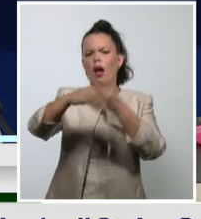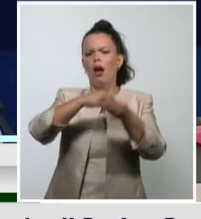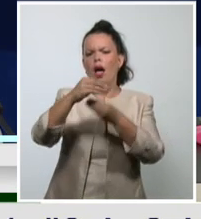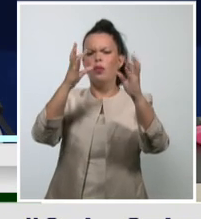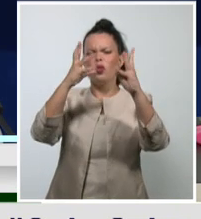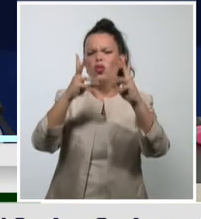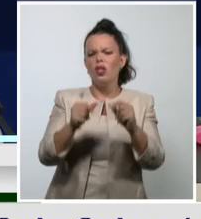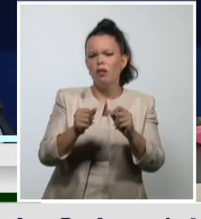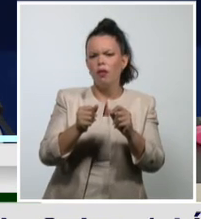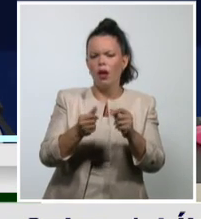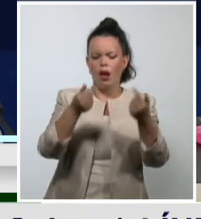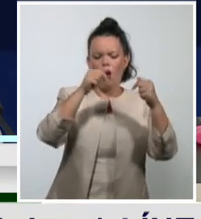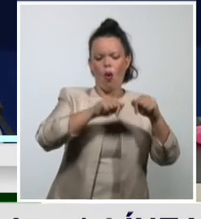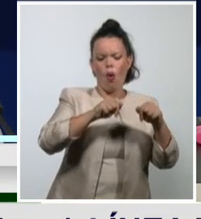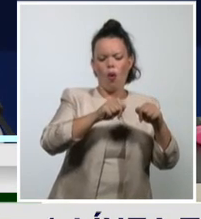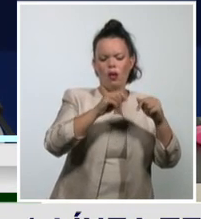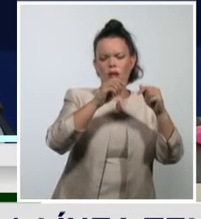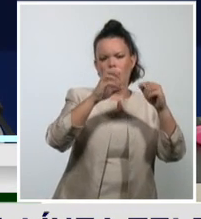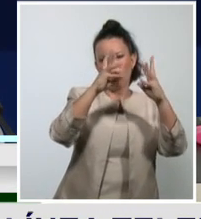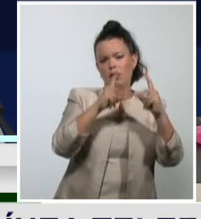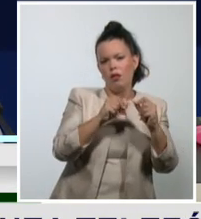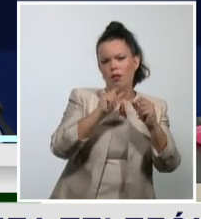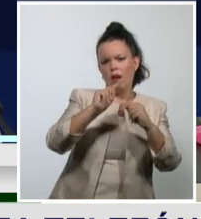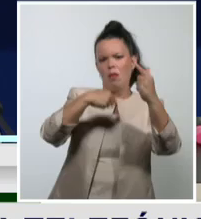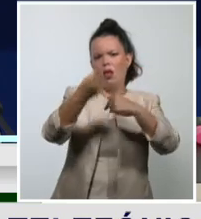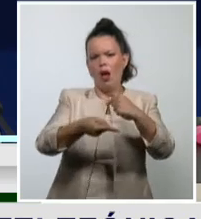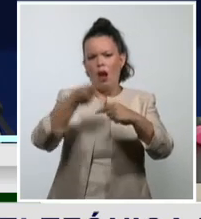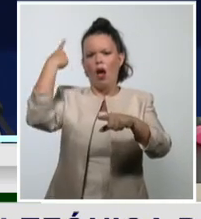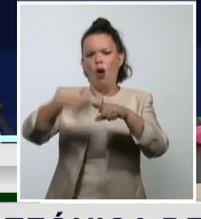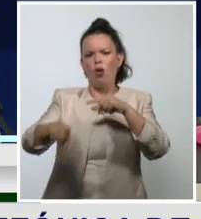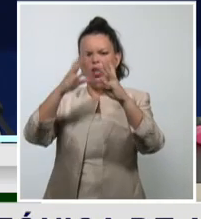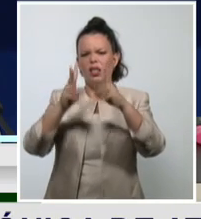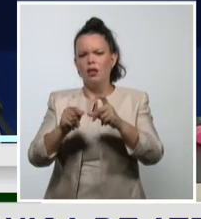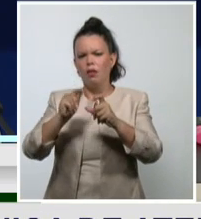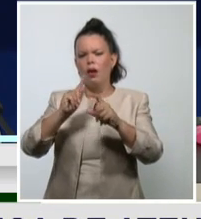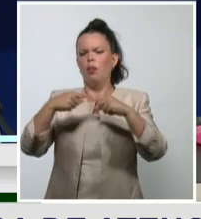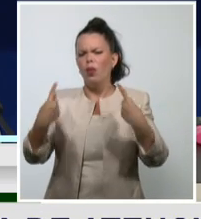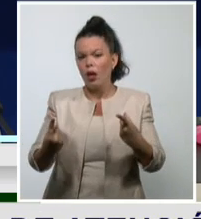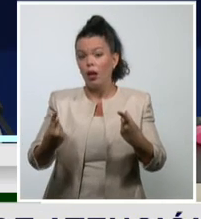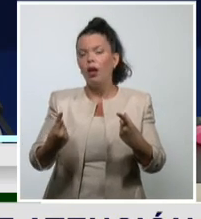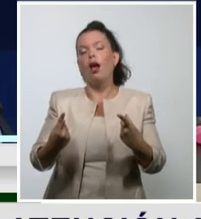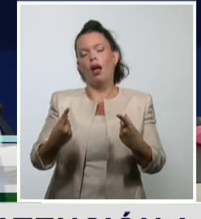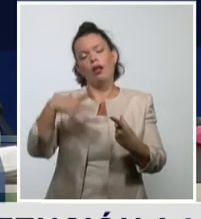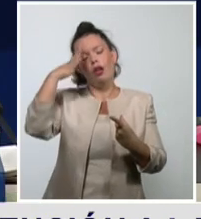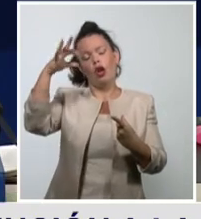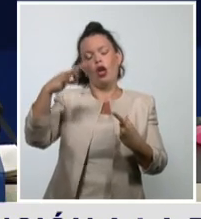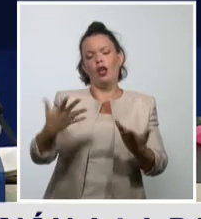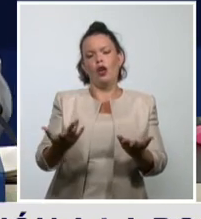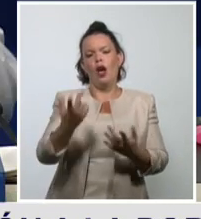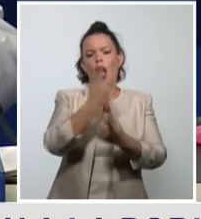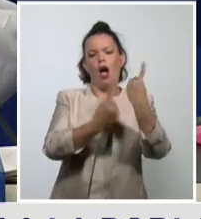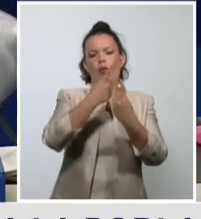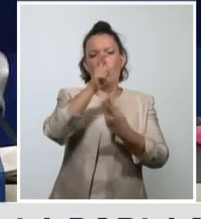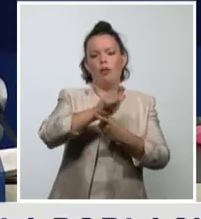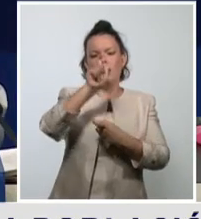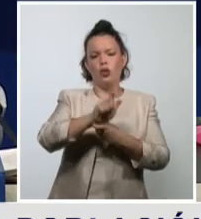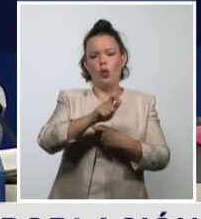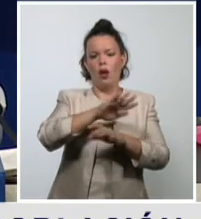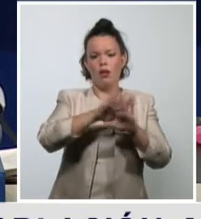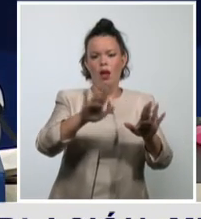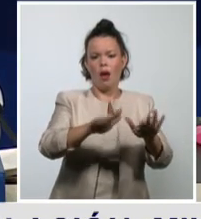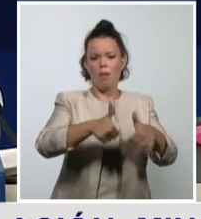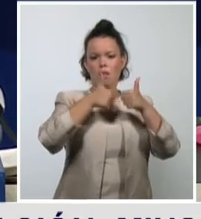eso es lógico. Unos pacientes se van de alta o bien por su recuperación cuando ya son confirmados